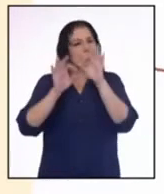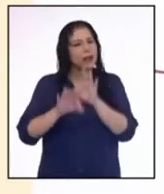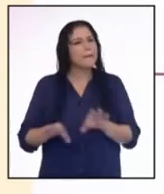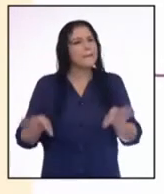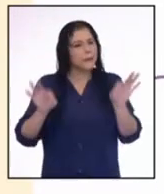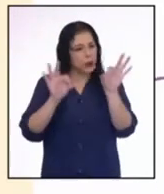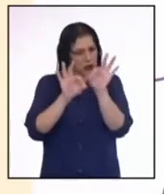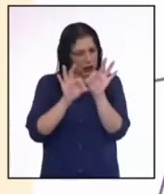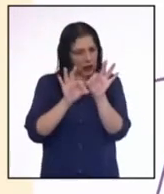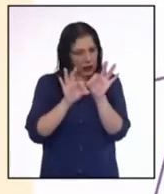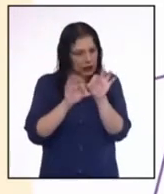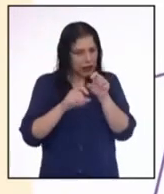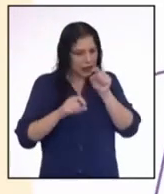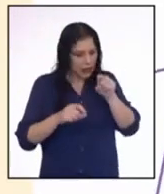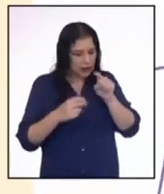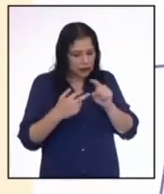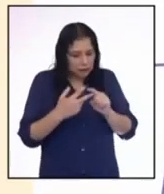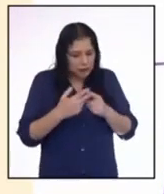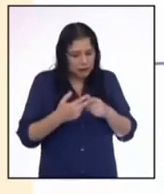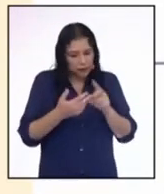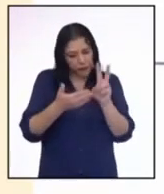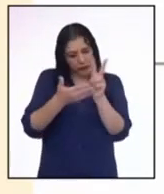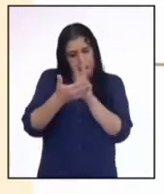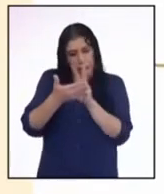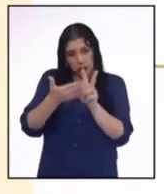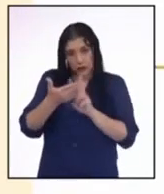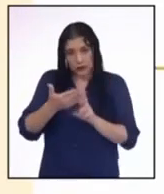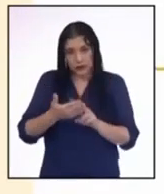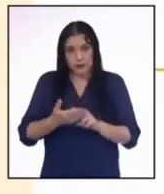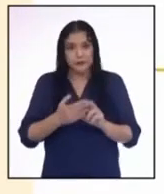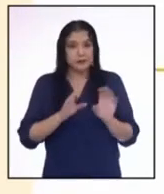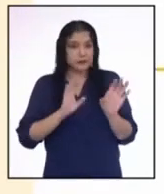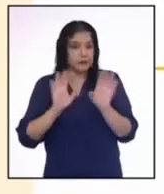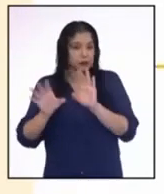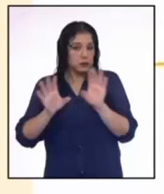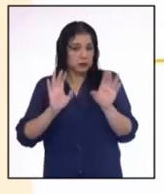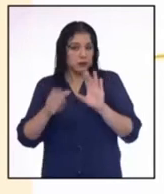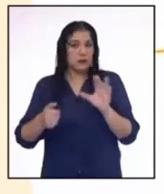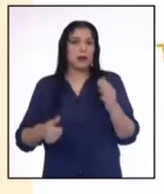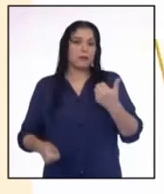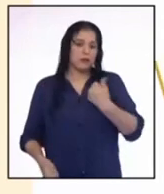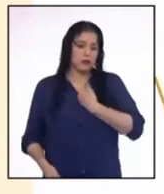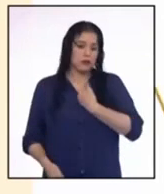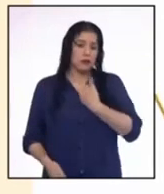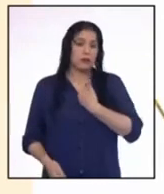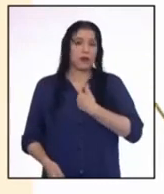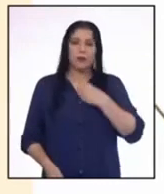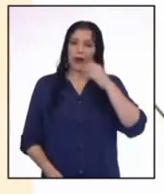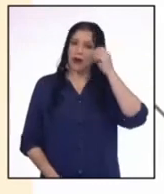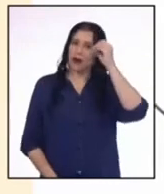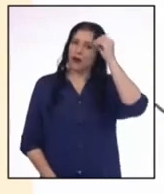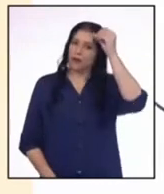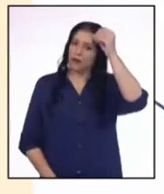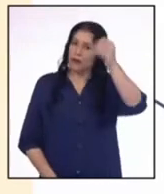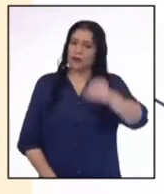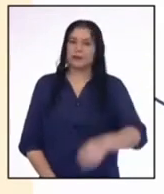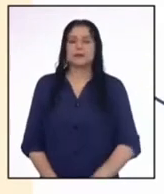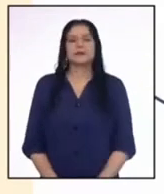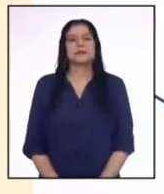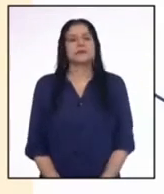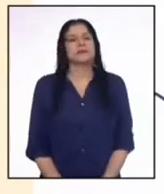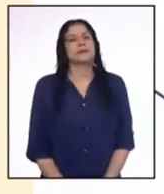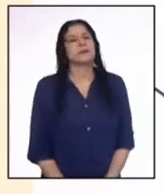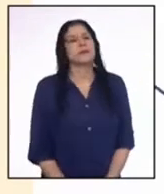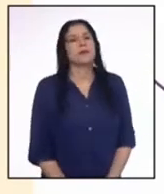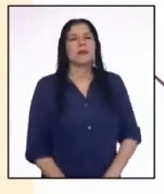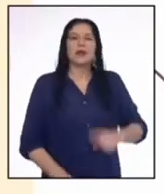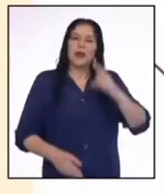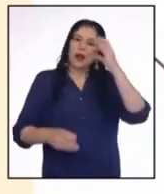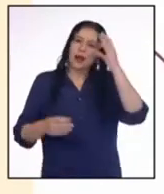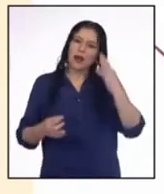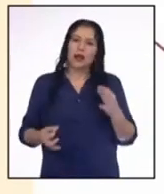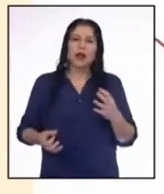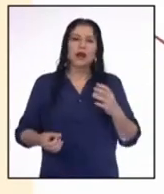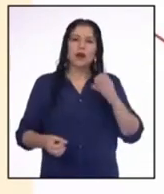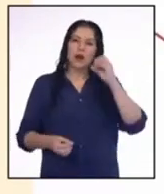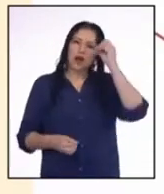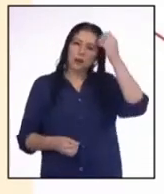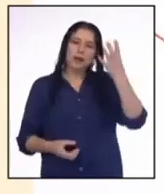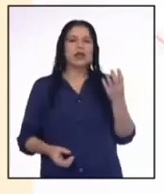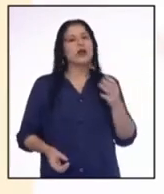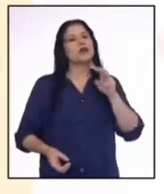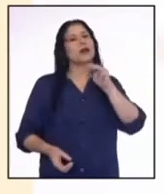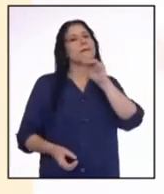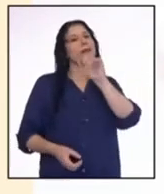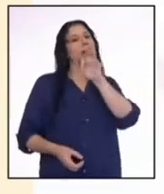relevantes y a partir de lo leído construiremos nuestra propia opinión. Creo que la opinión del doctor